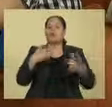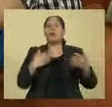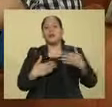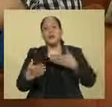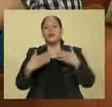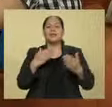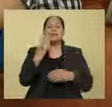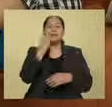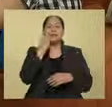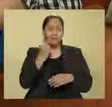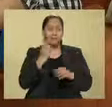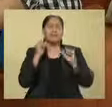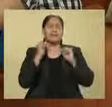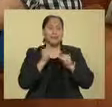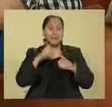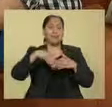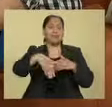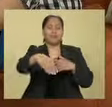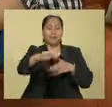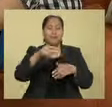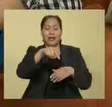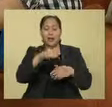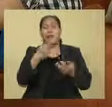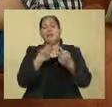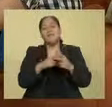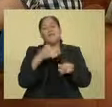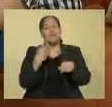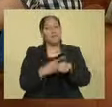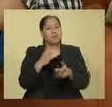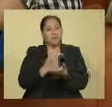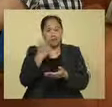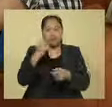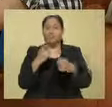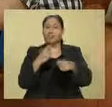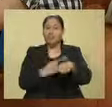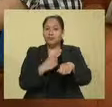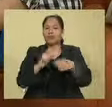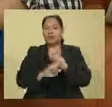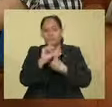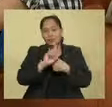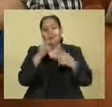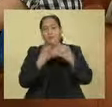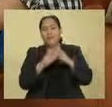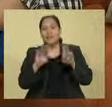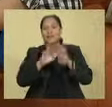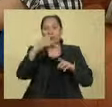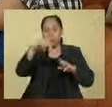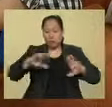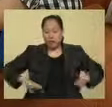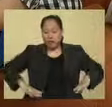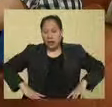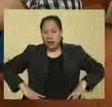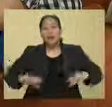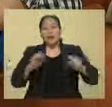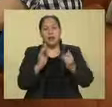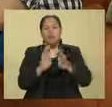evidentemente va a tener una repercusión directa en nuestro movimiento de la cadera y a través de nuestra columna